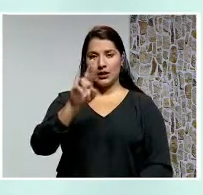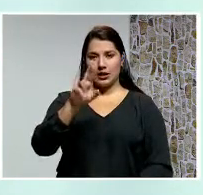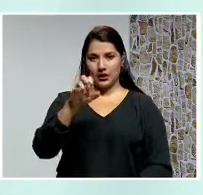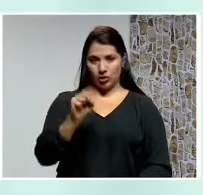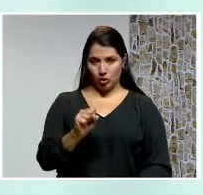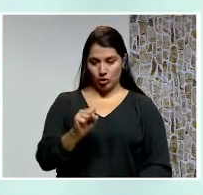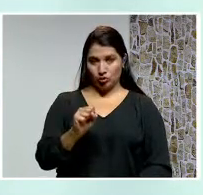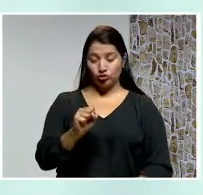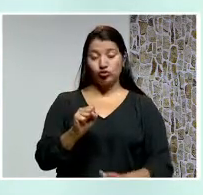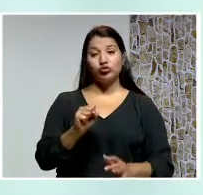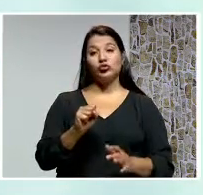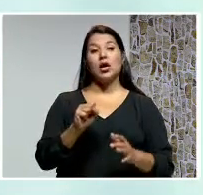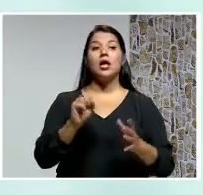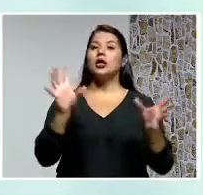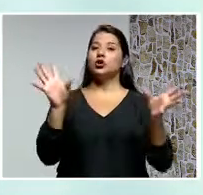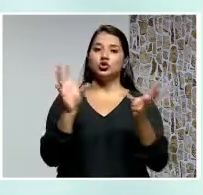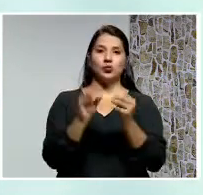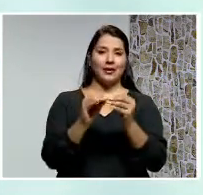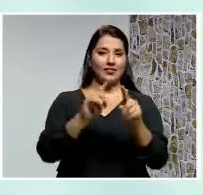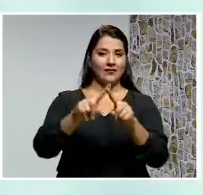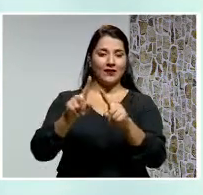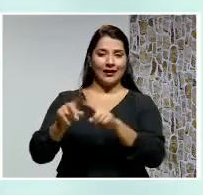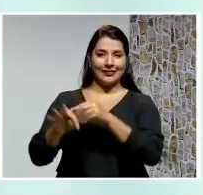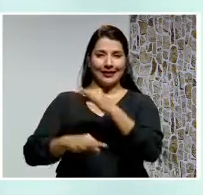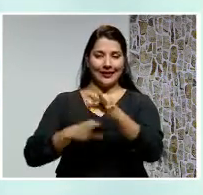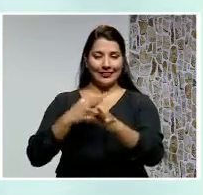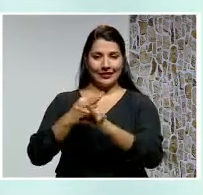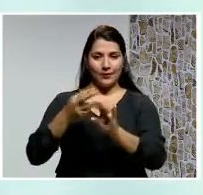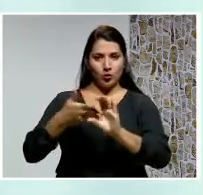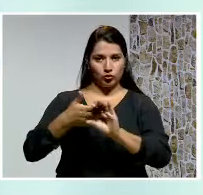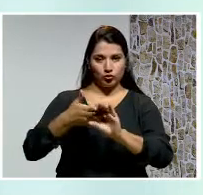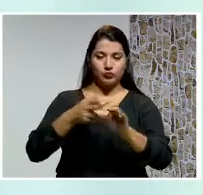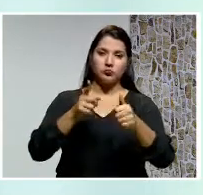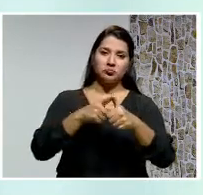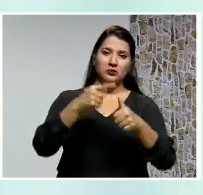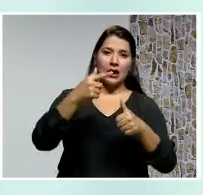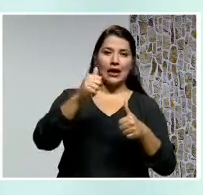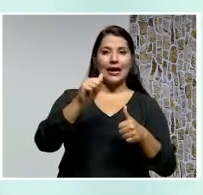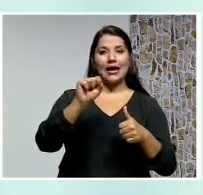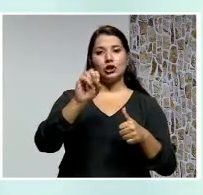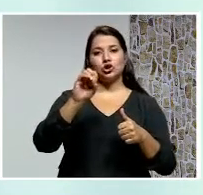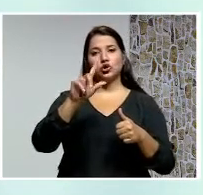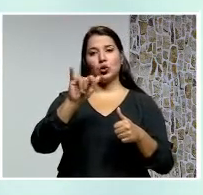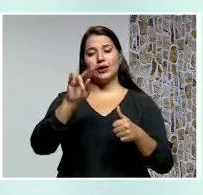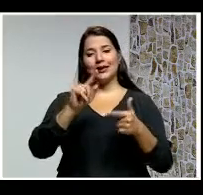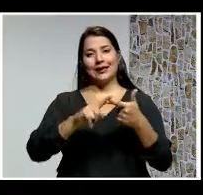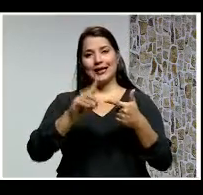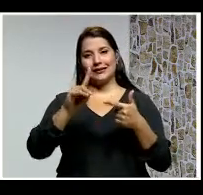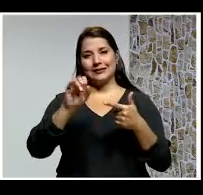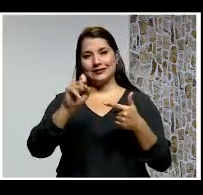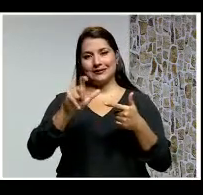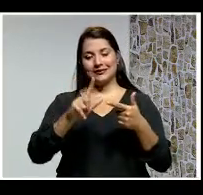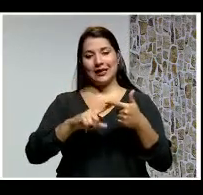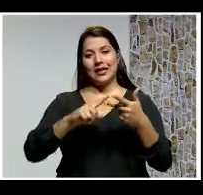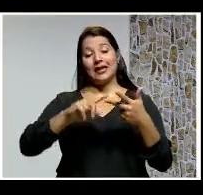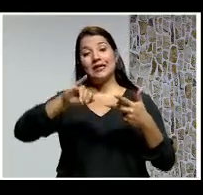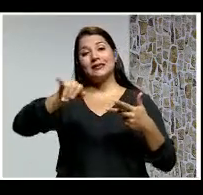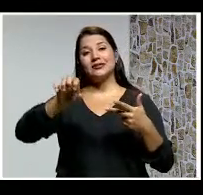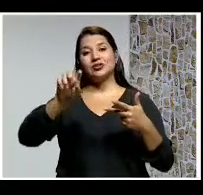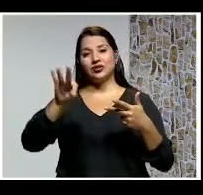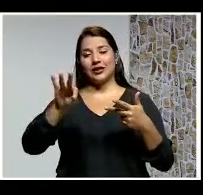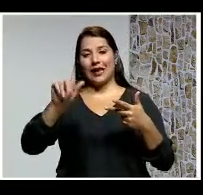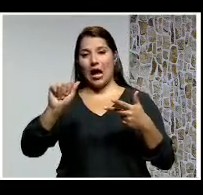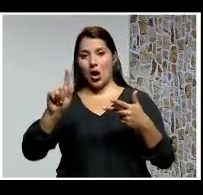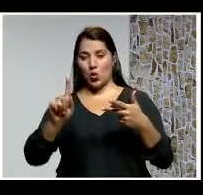los combustibles, o sea, gasolina, las gasolinas, el diésel y el jet A1. Sin embargo, al cierre